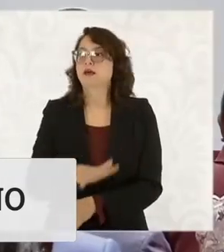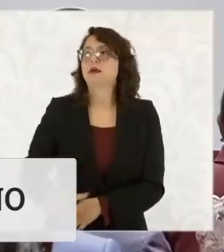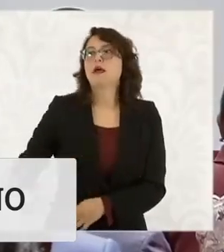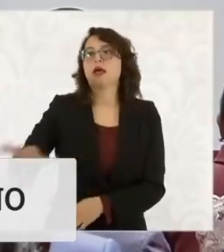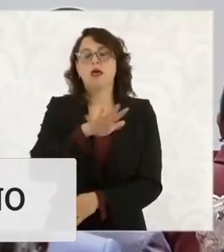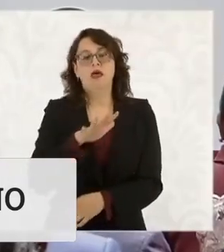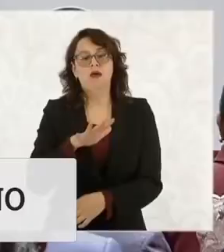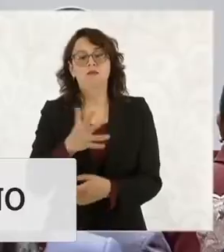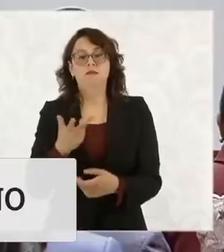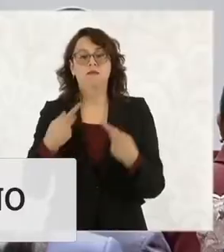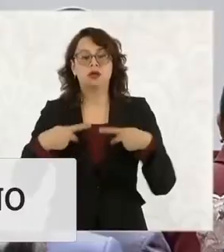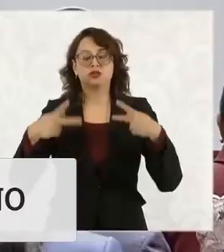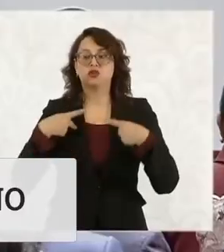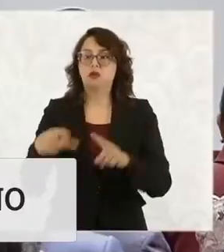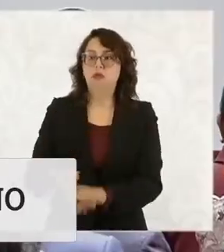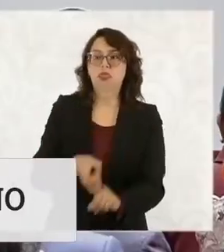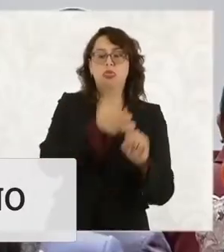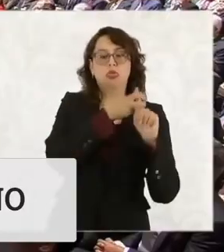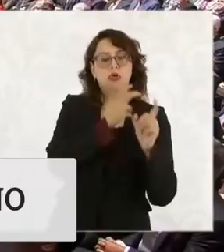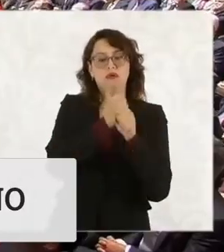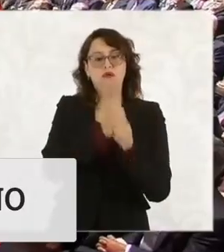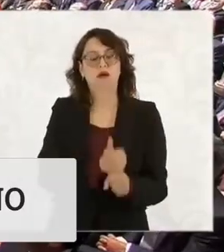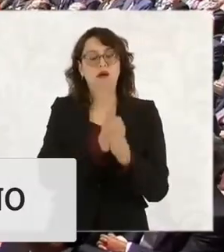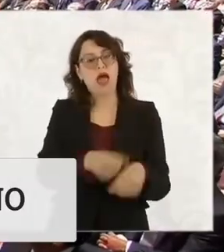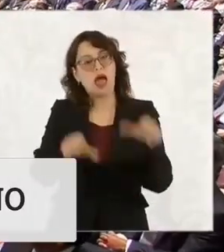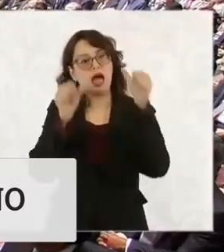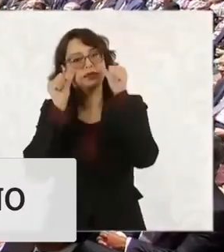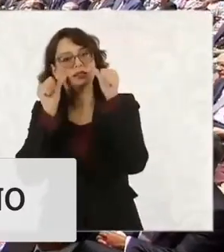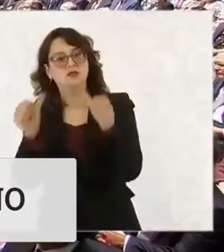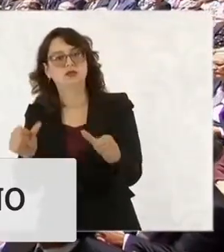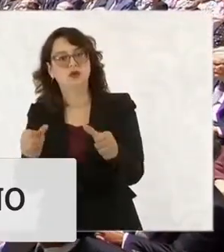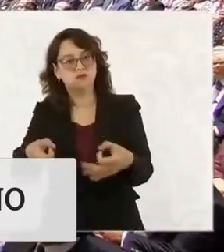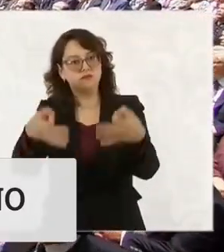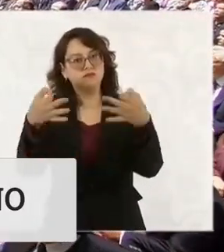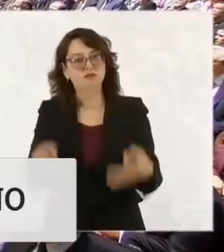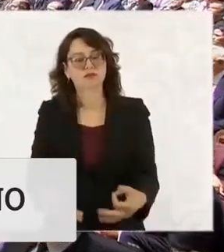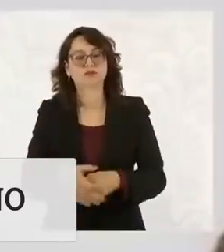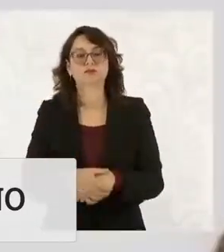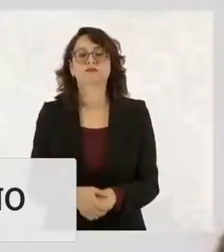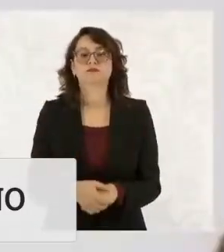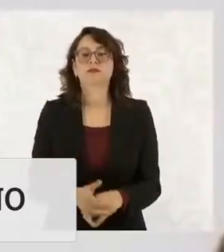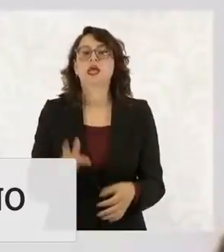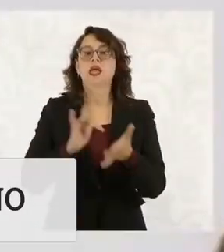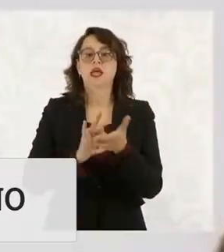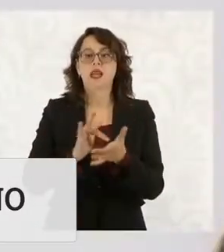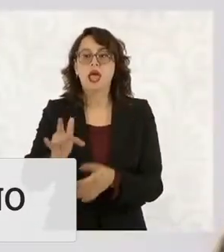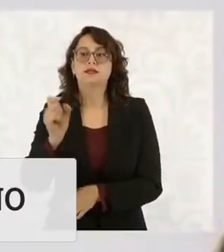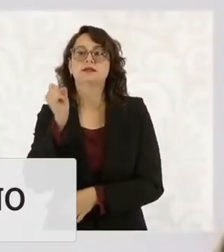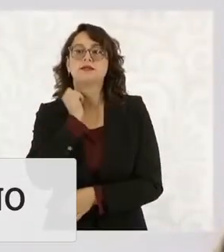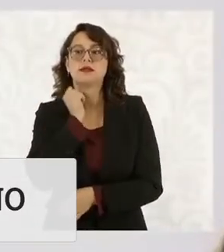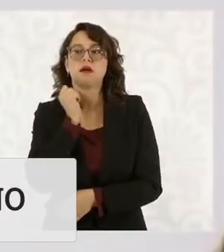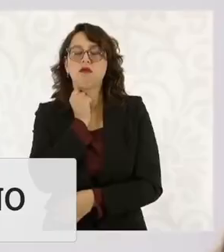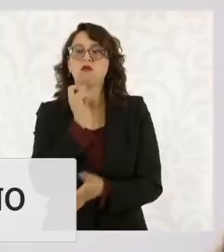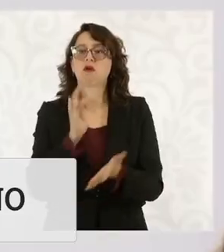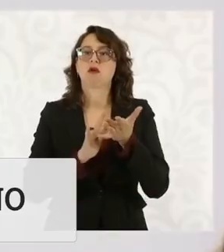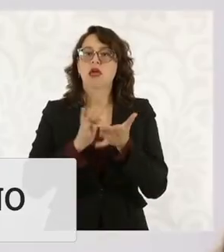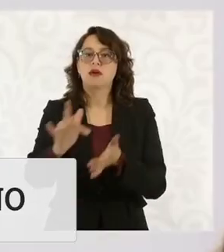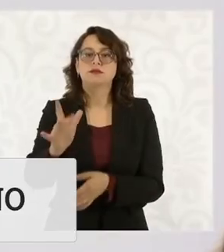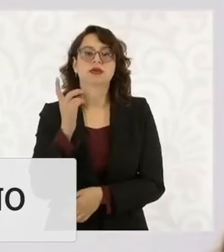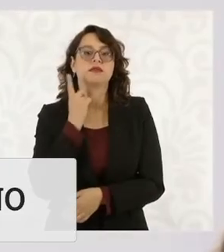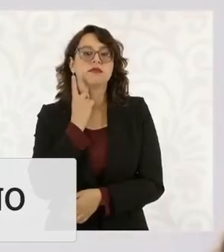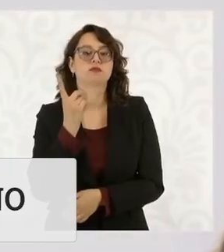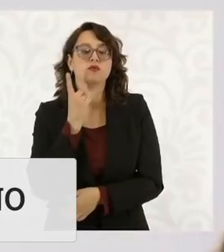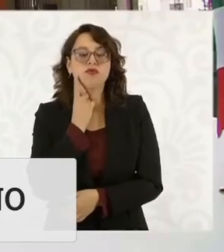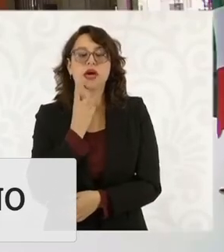a víctimas de desaparición. Agradezco profundamente al Senado de la República, a la Cámara de Diputados y